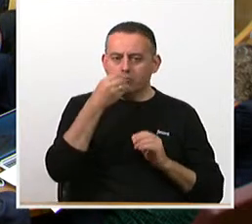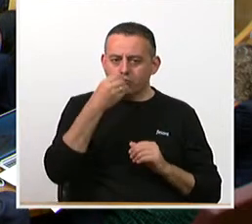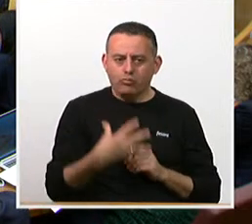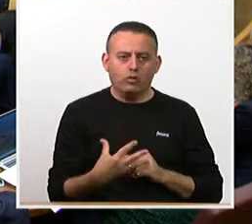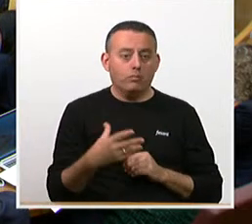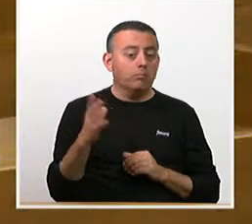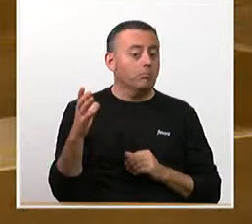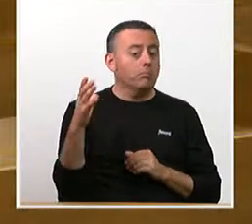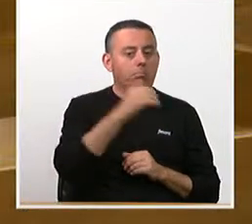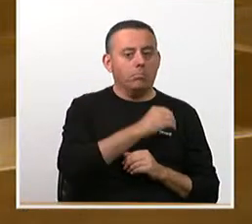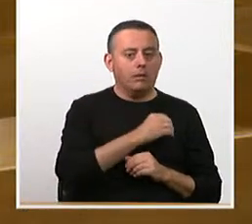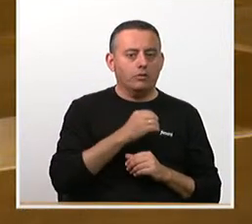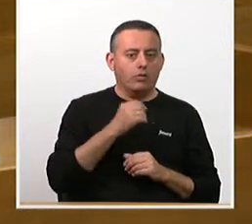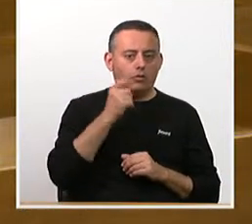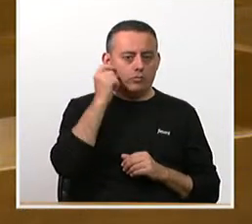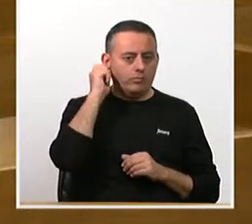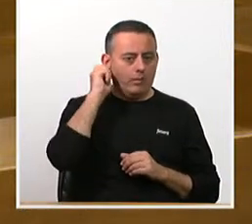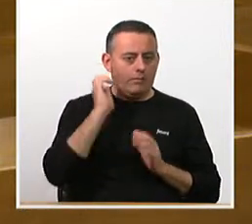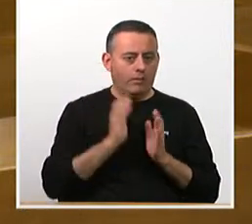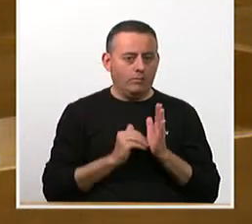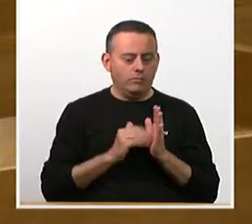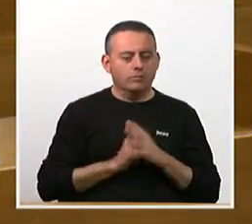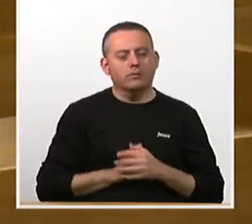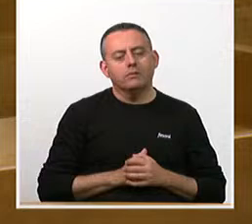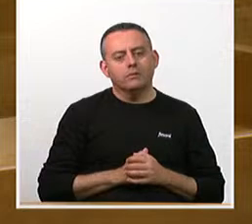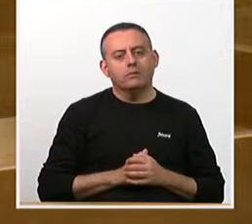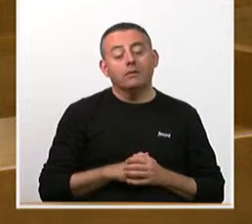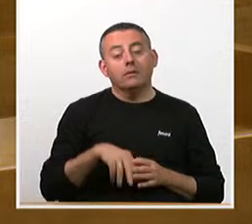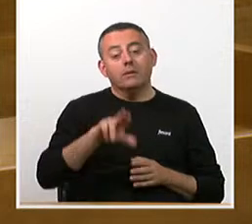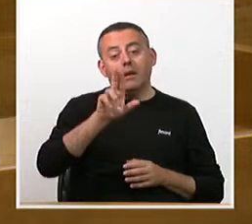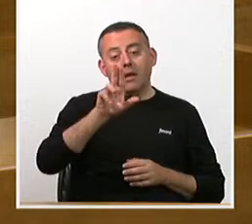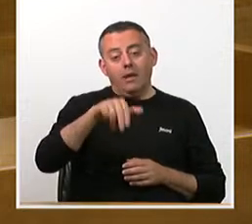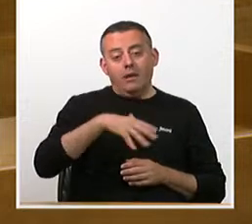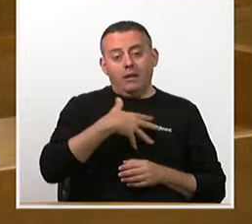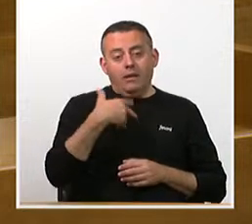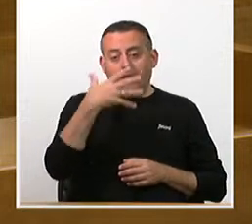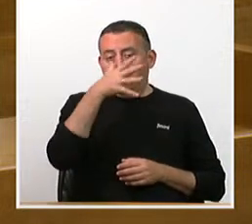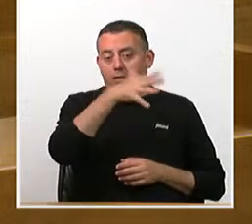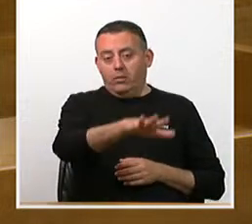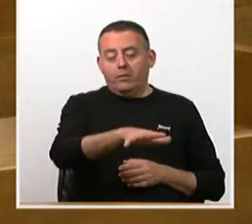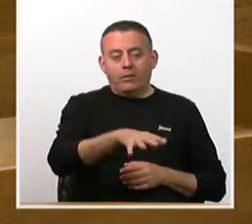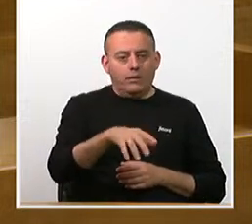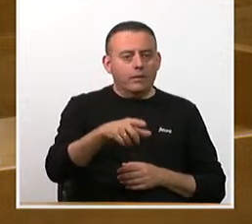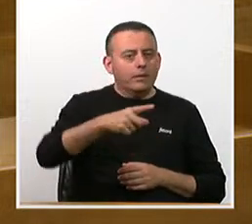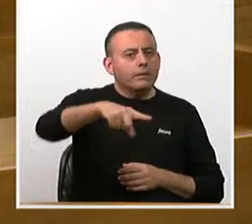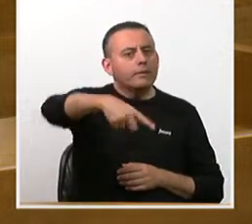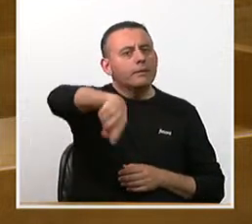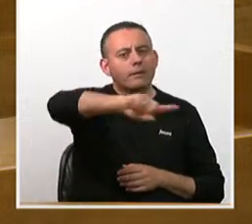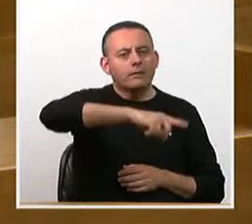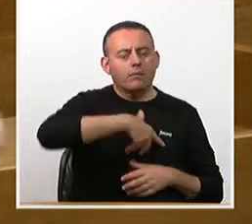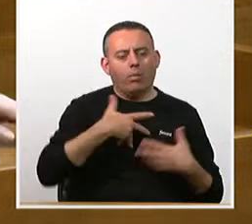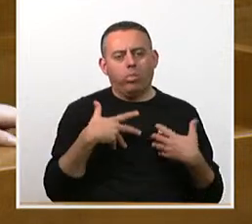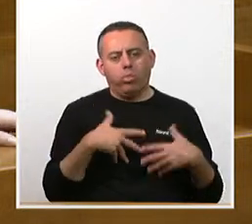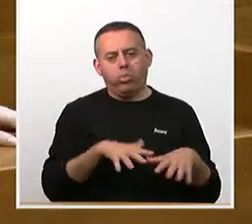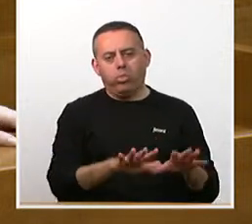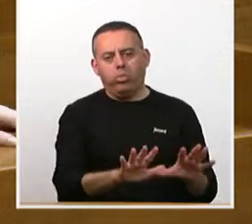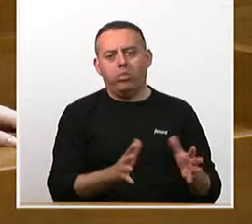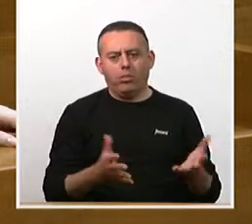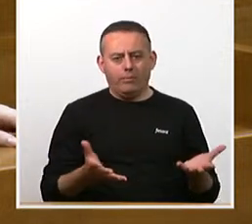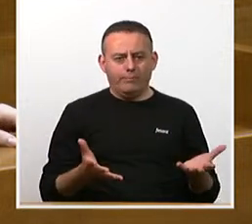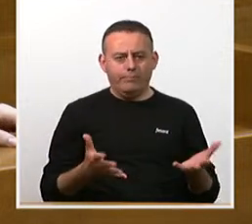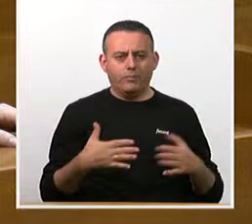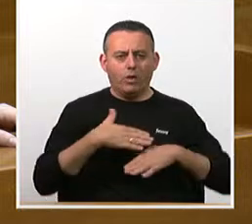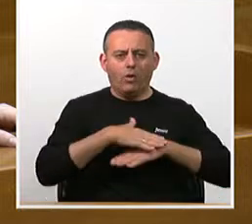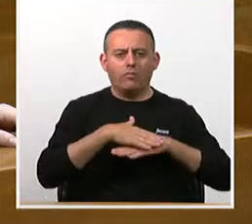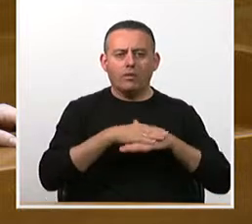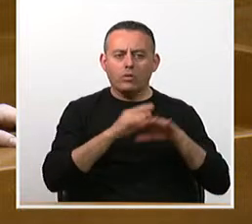todos los valencianos y también para denunciar la decidia que están demostrando el gobierno del